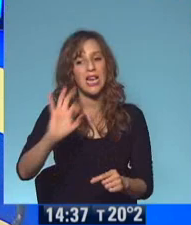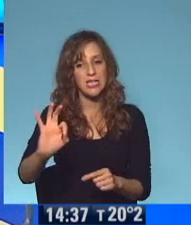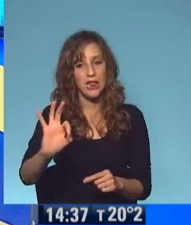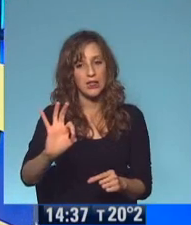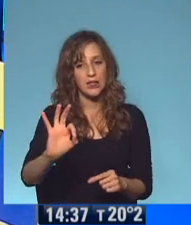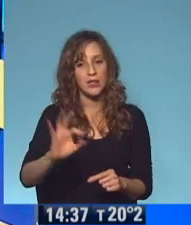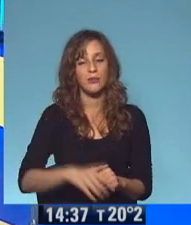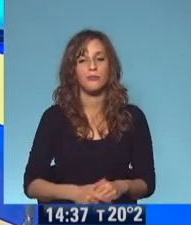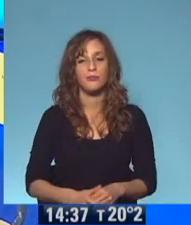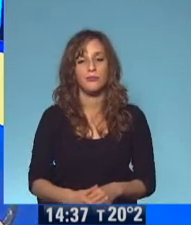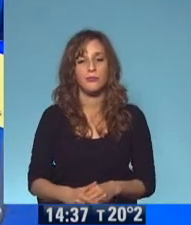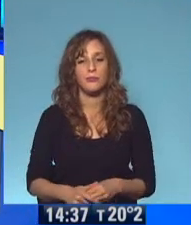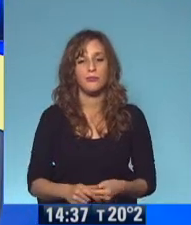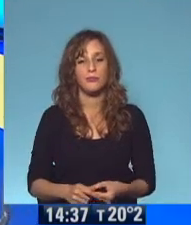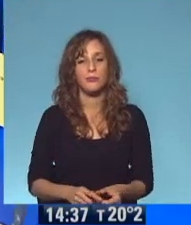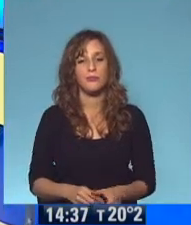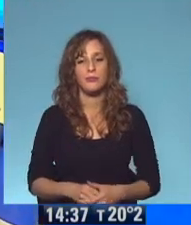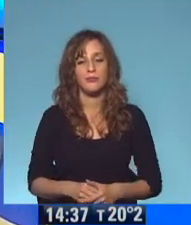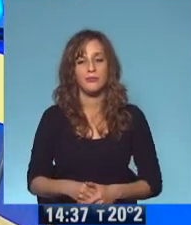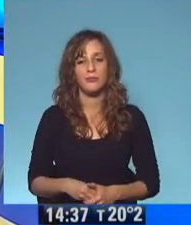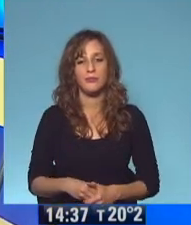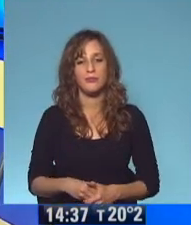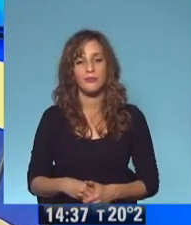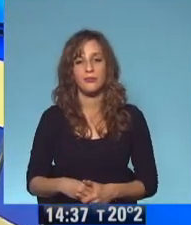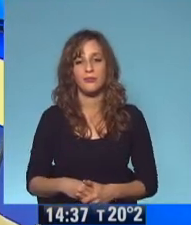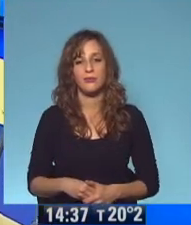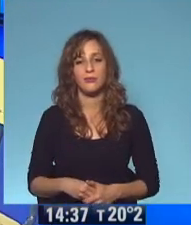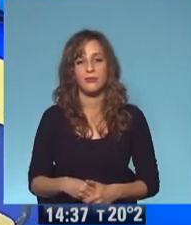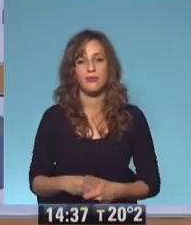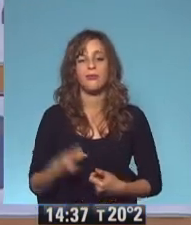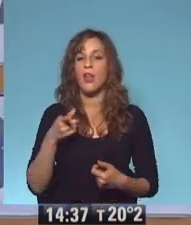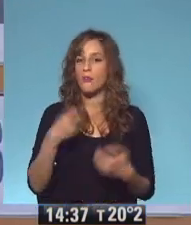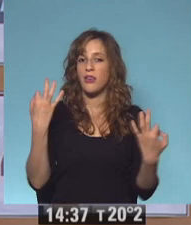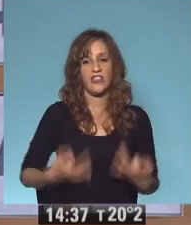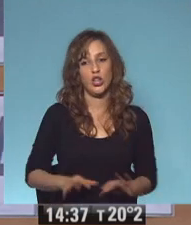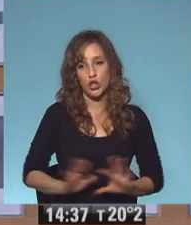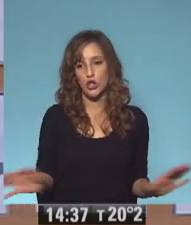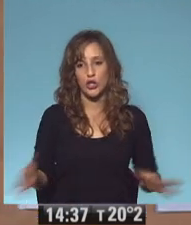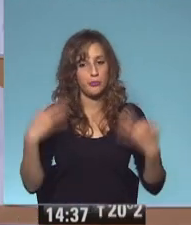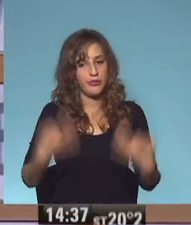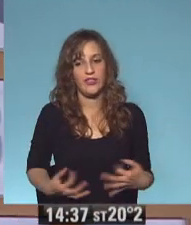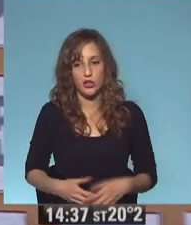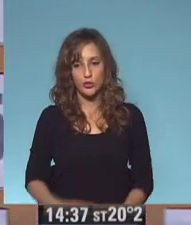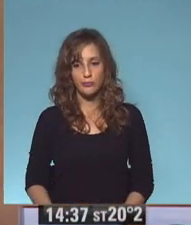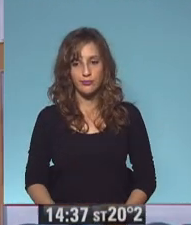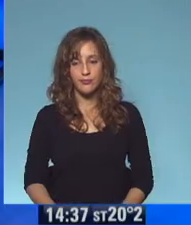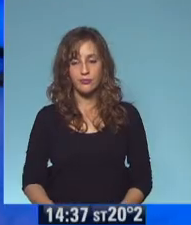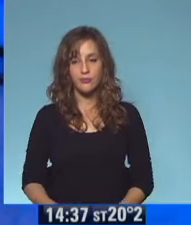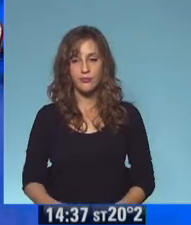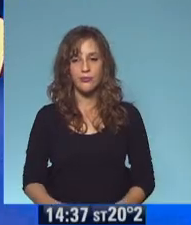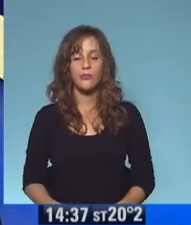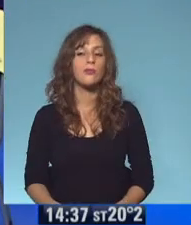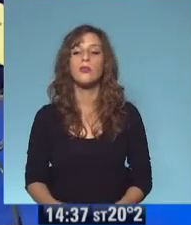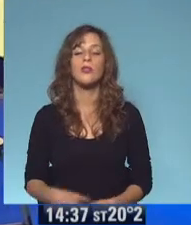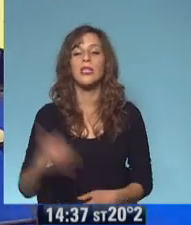tapando. Perdón. Te podés mover también. Pero si no, mañana, cuando queramos saber cuántas tapitas tenemos... Voy metiendo las tapitas. Tic, tic, tic. Ya